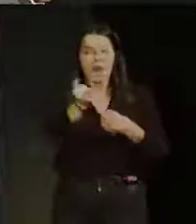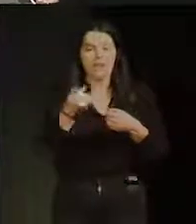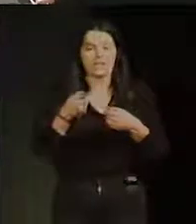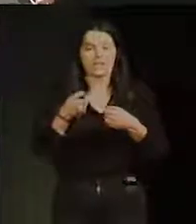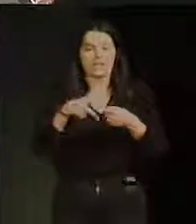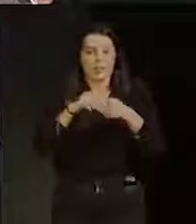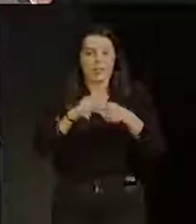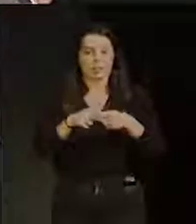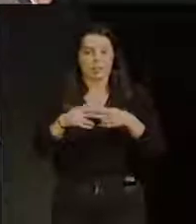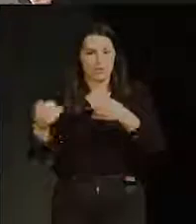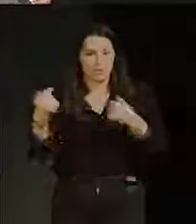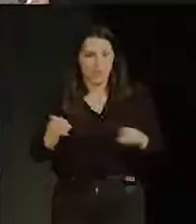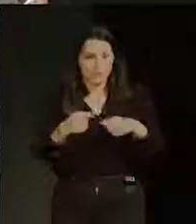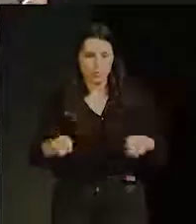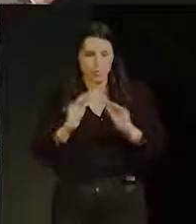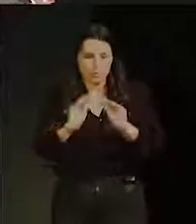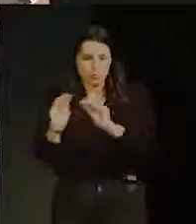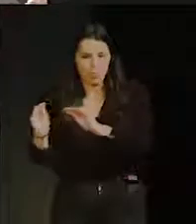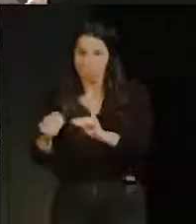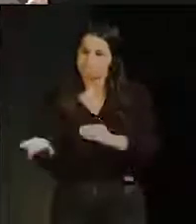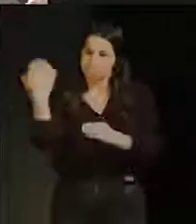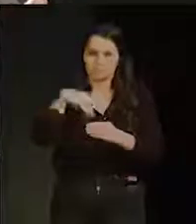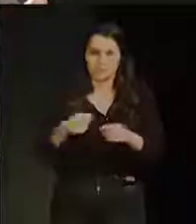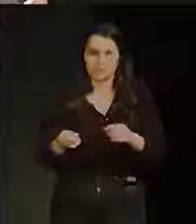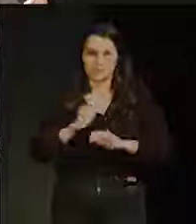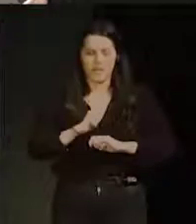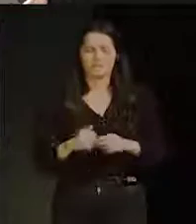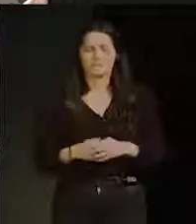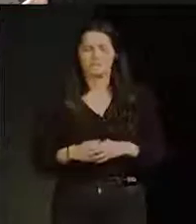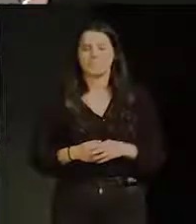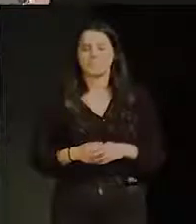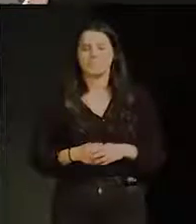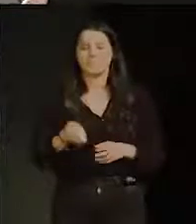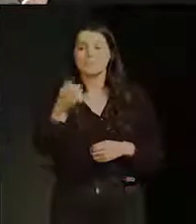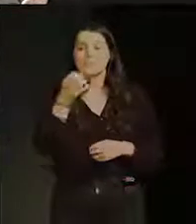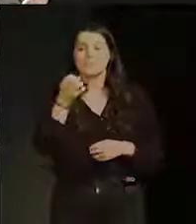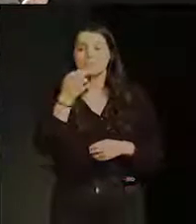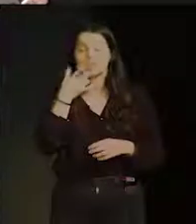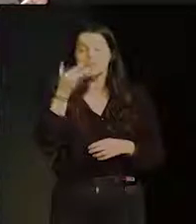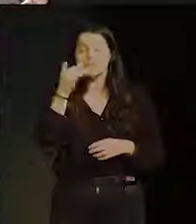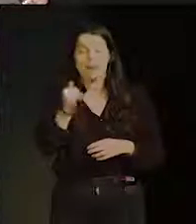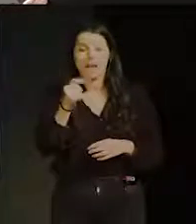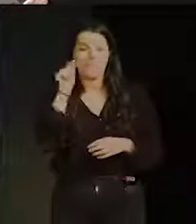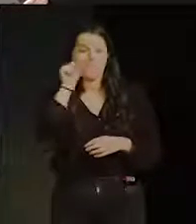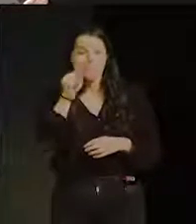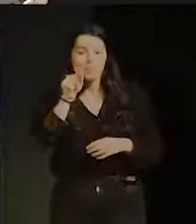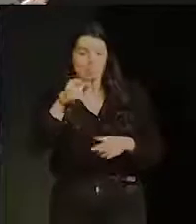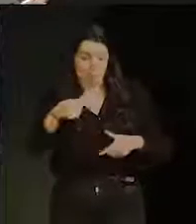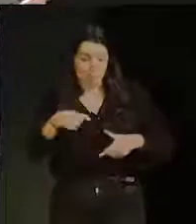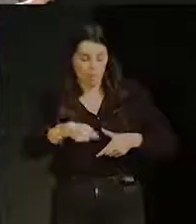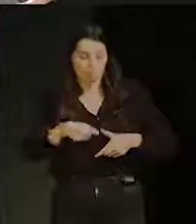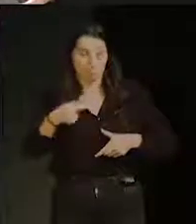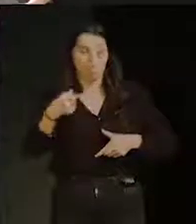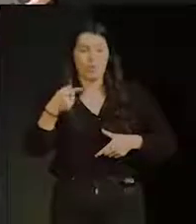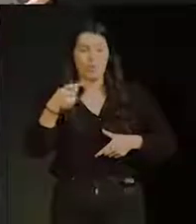traído o tenéis oportunidad de llevar un instrumento musical, podéis llevarlo. Si tenéis el punto rosa,